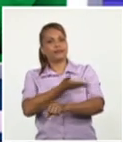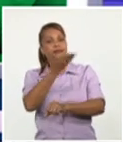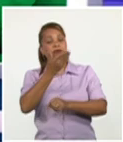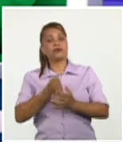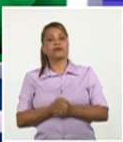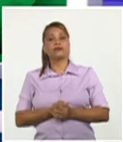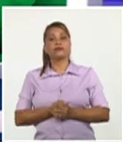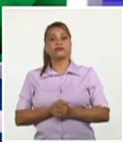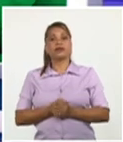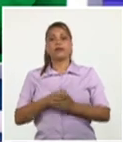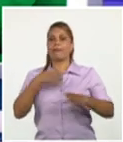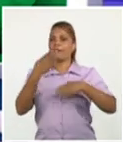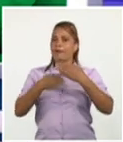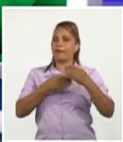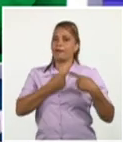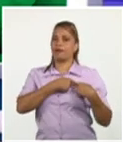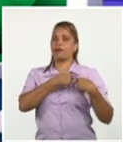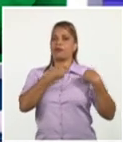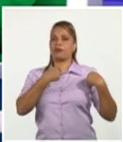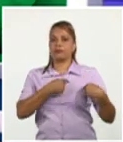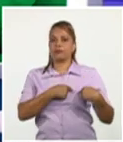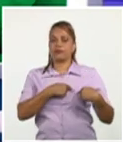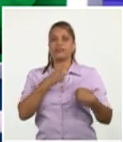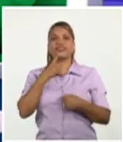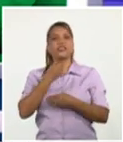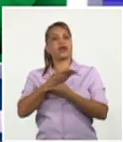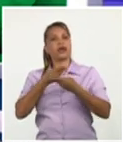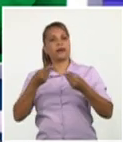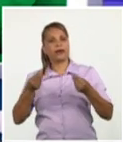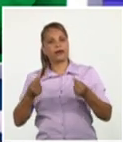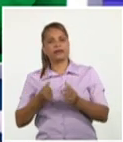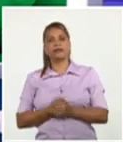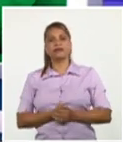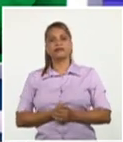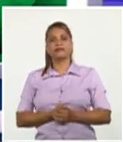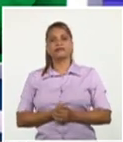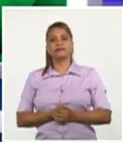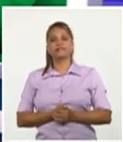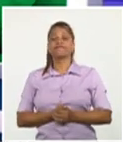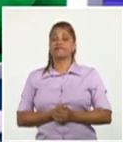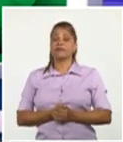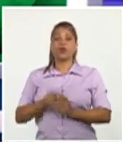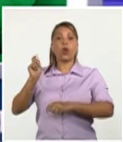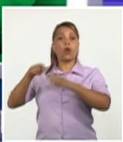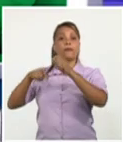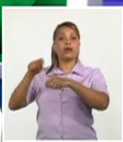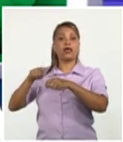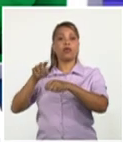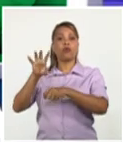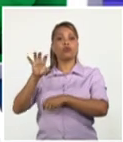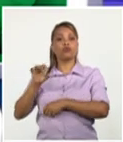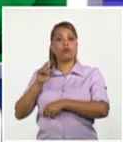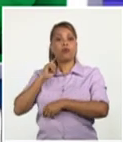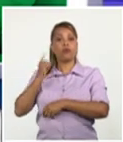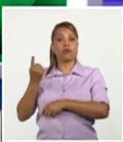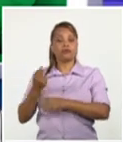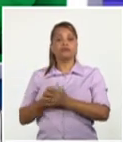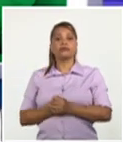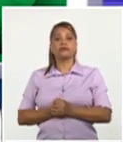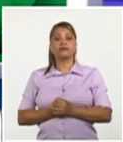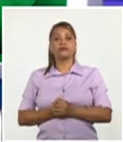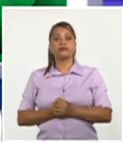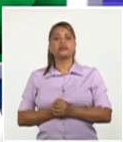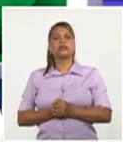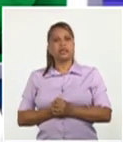cardiopatía isquémica, diabetes mellitus, estaba operado de un tumor de hipófisis y tenía una